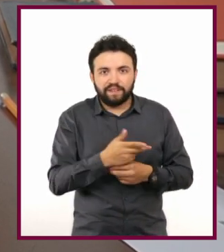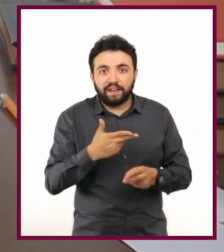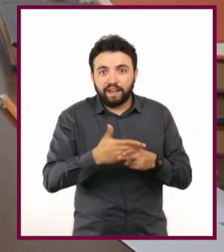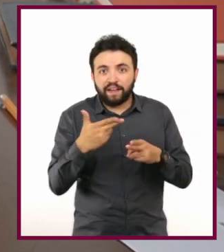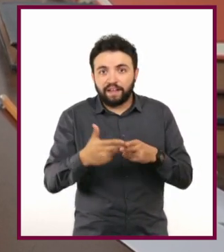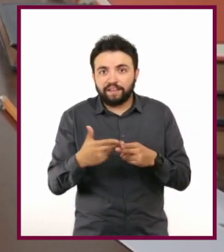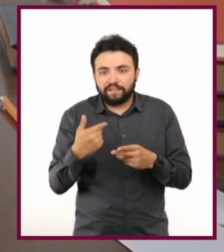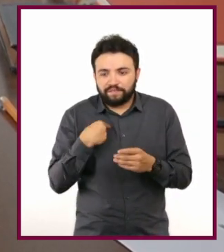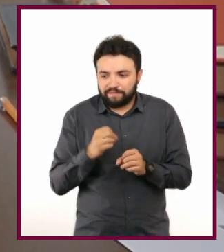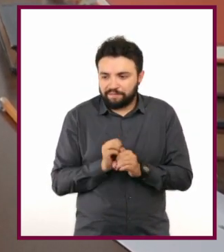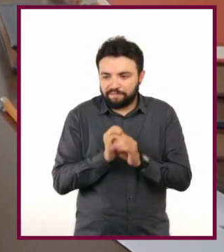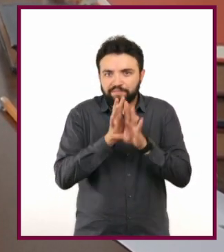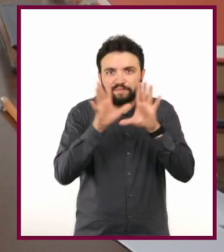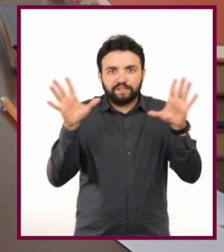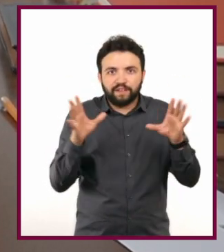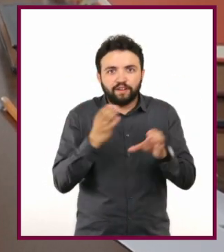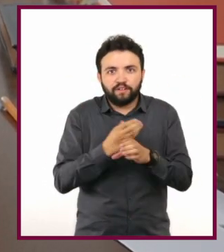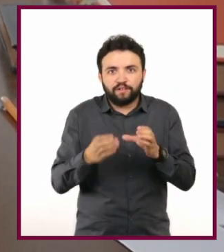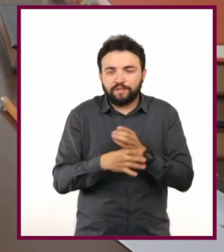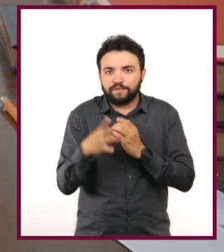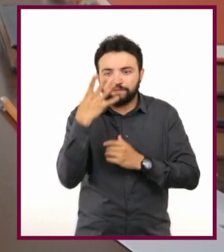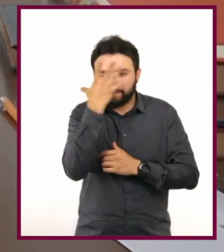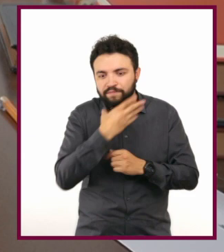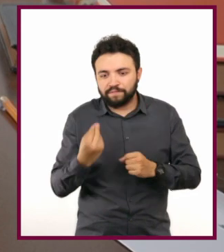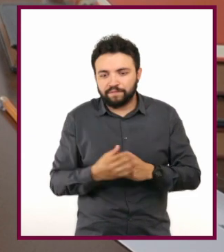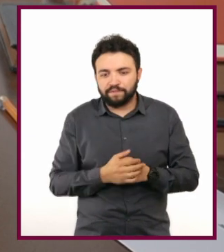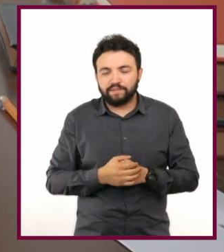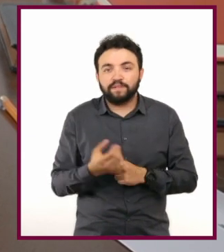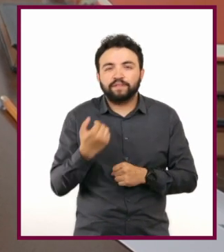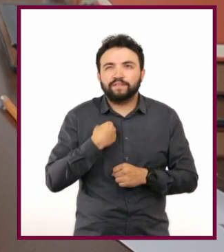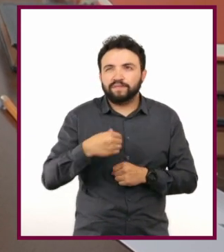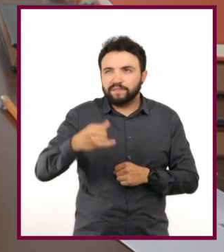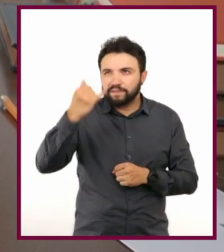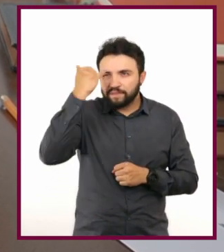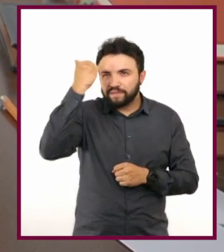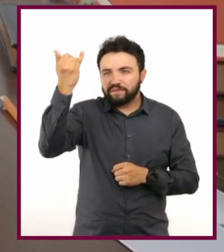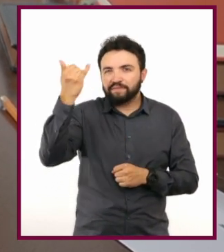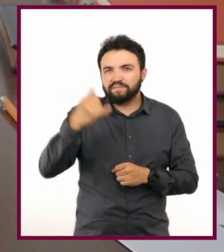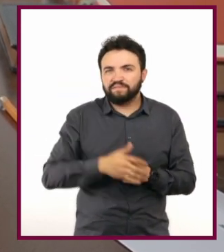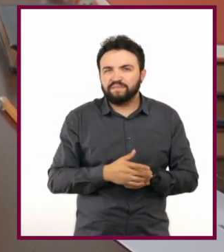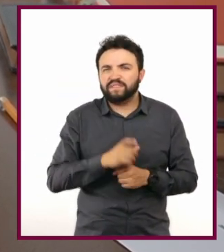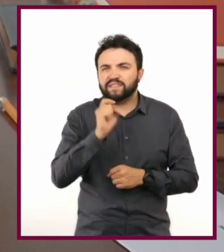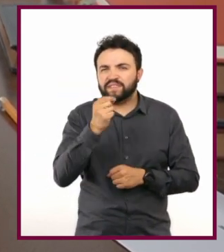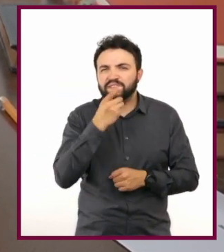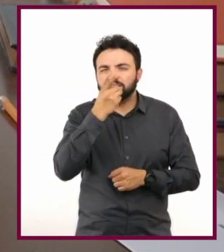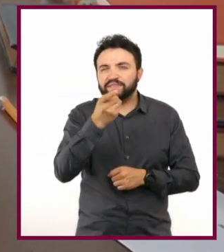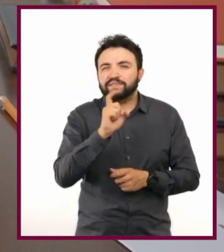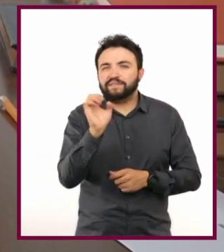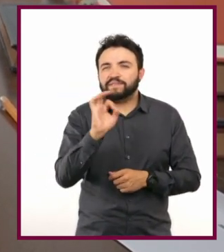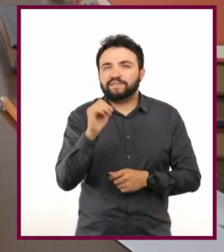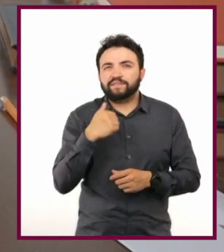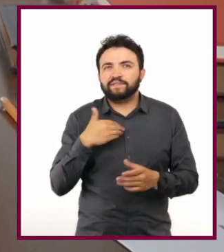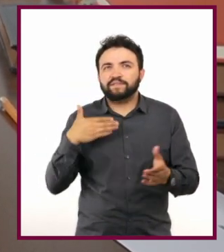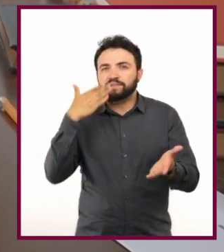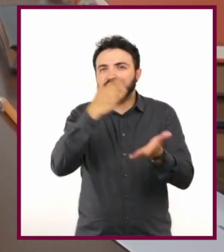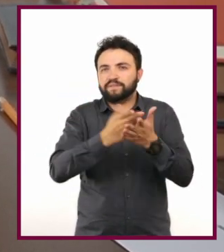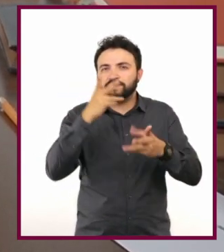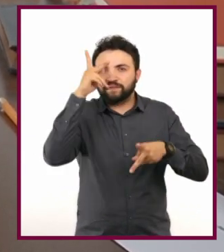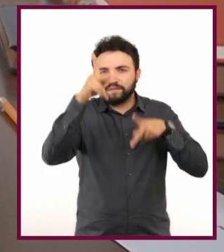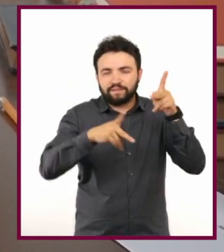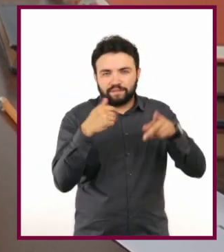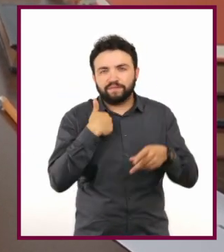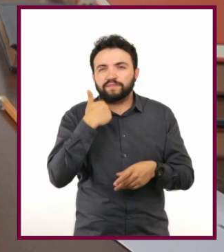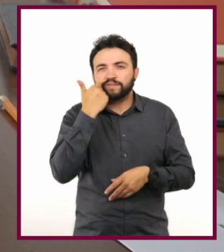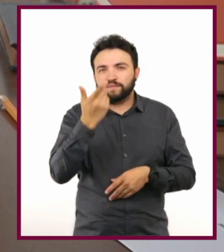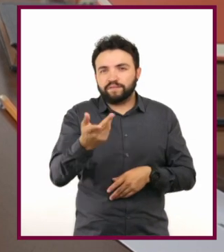¿Ya ves? Hasta las metáforas me afloraron. Abuela, se me acaba de ocurrir una idea. ¿Qué dirías si te voy a visitar?